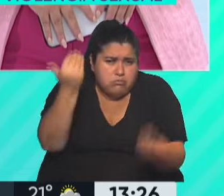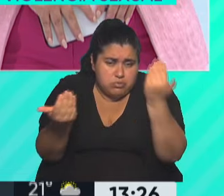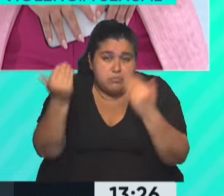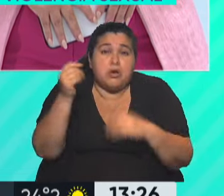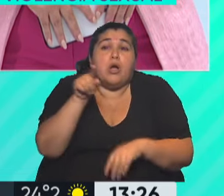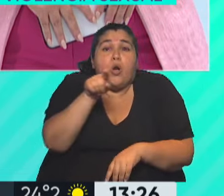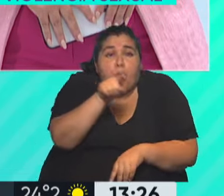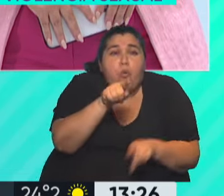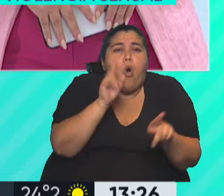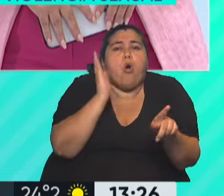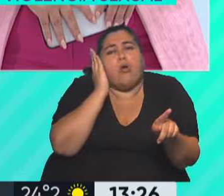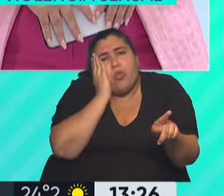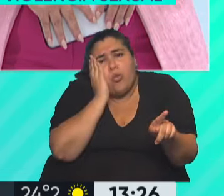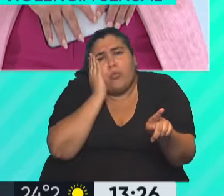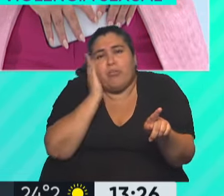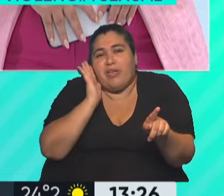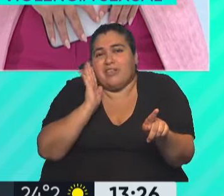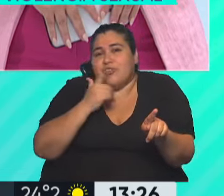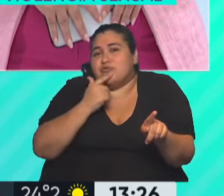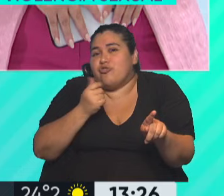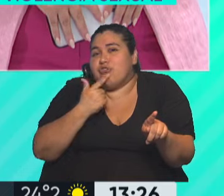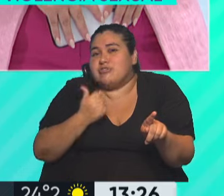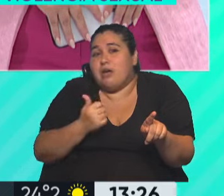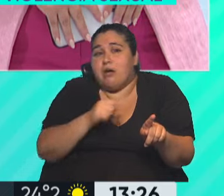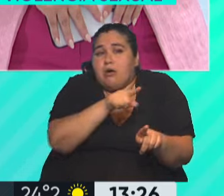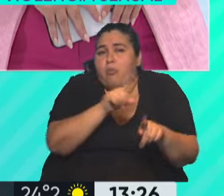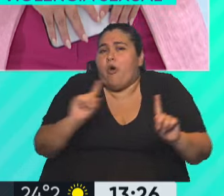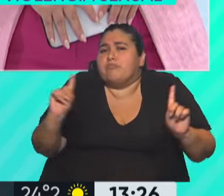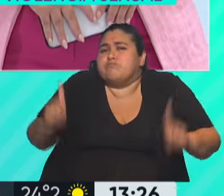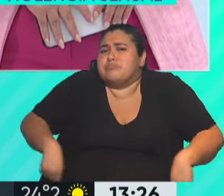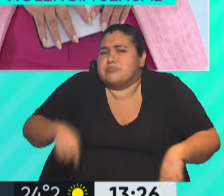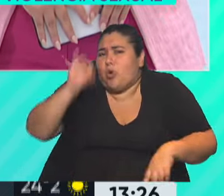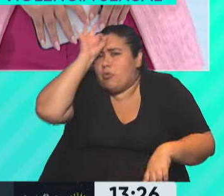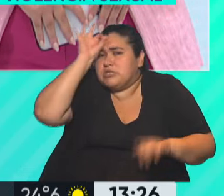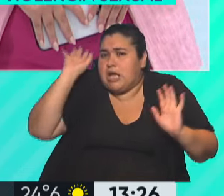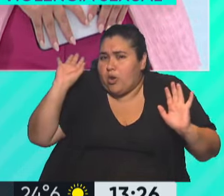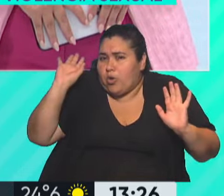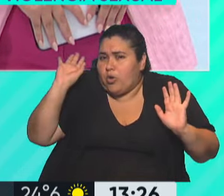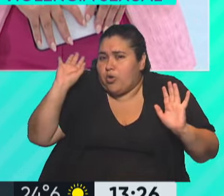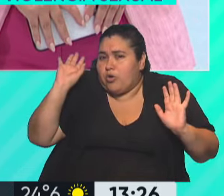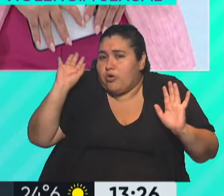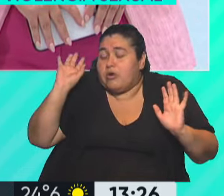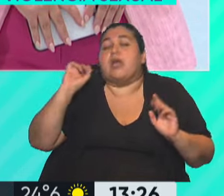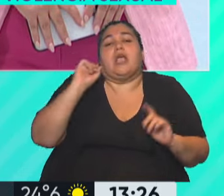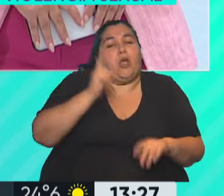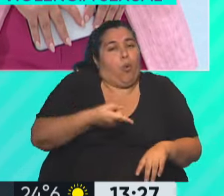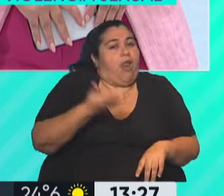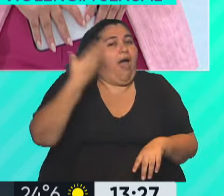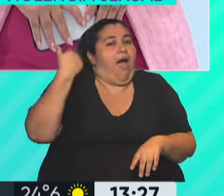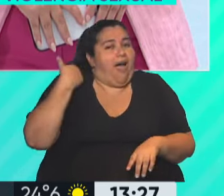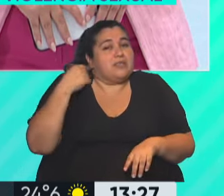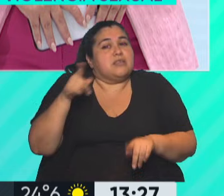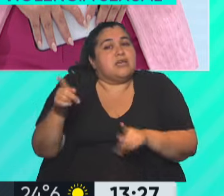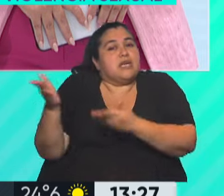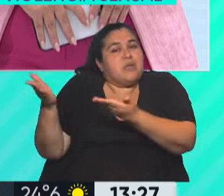vos estuviste durmiendo. Como él no sabe nada. Entonces, también, anteriormente, él le